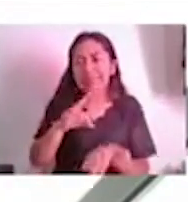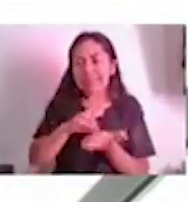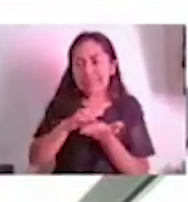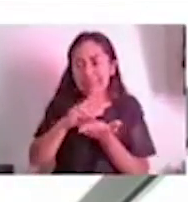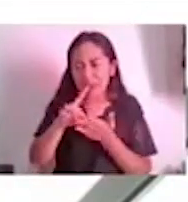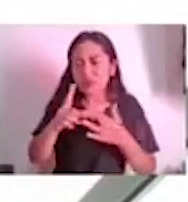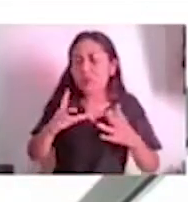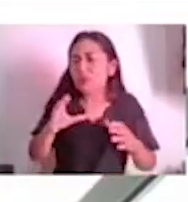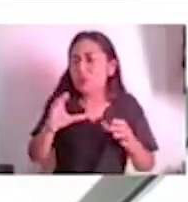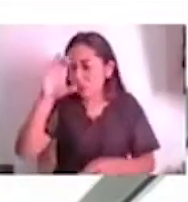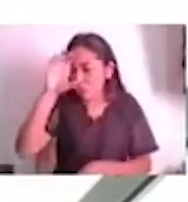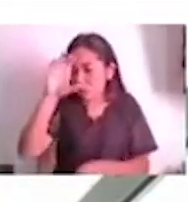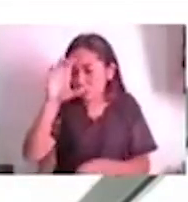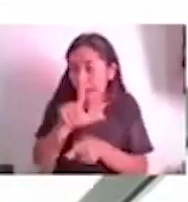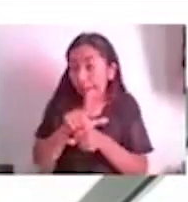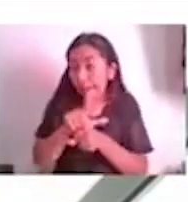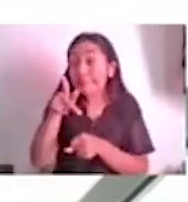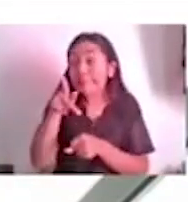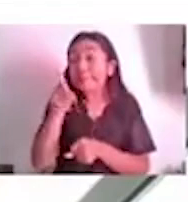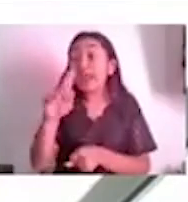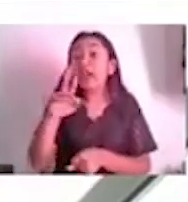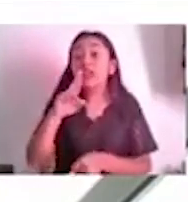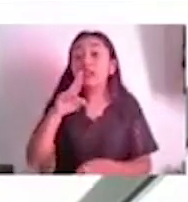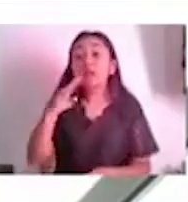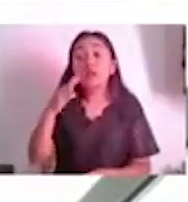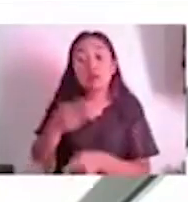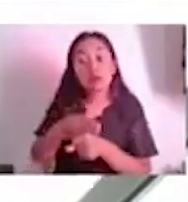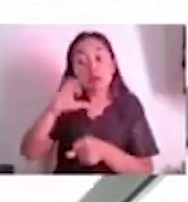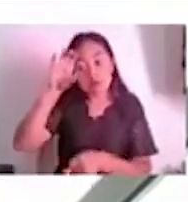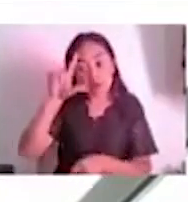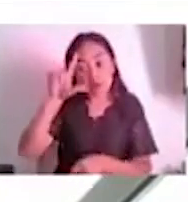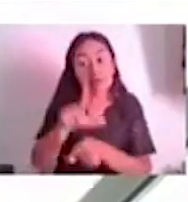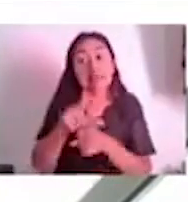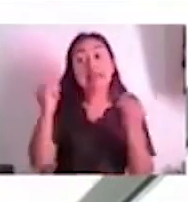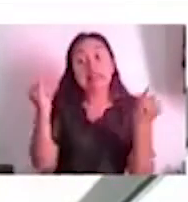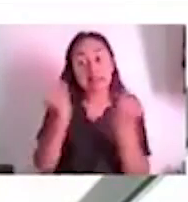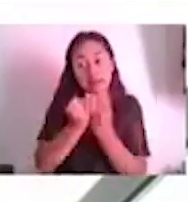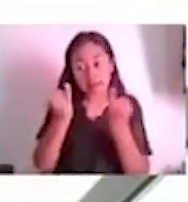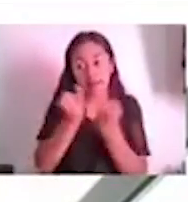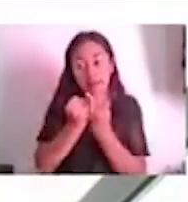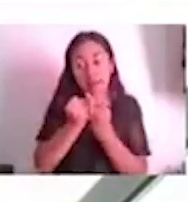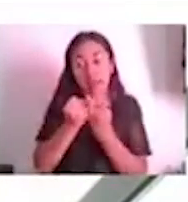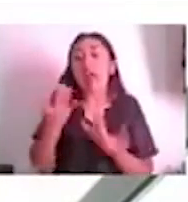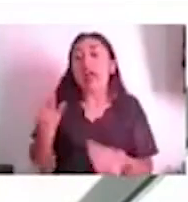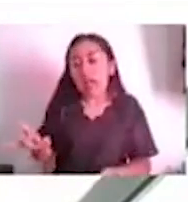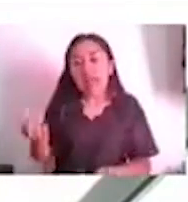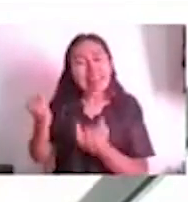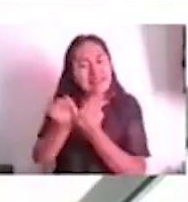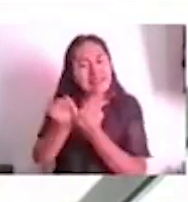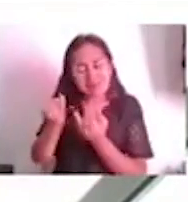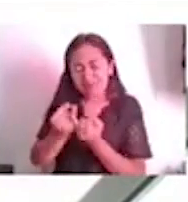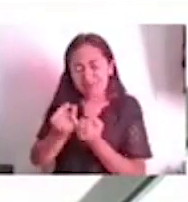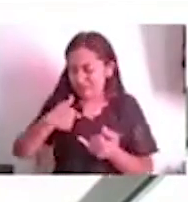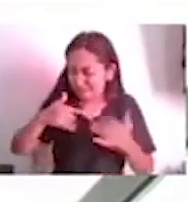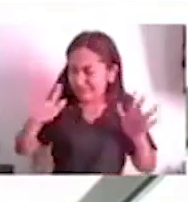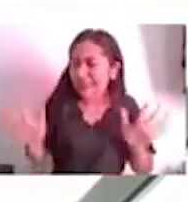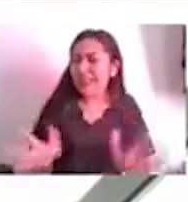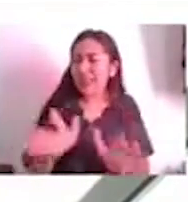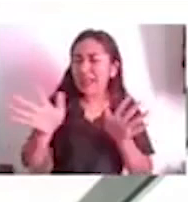responsabilidades culturales y responsabilidades sociales con nuestro pasado. Así que yo los invito a